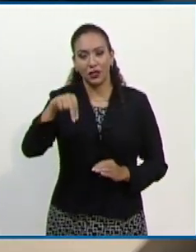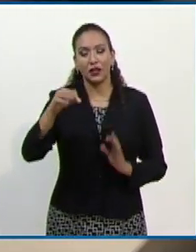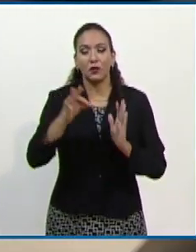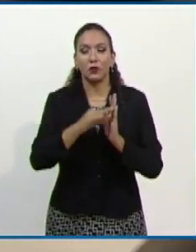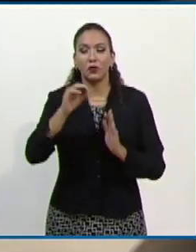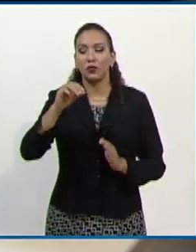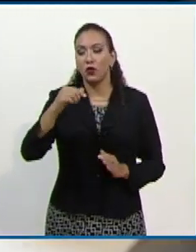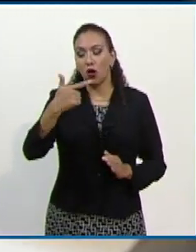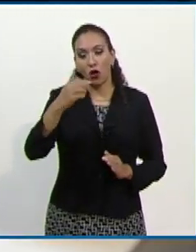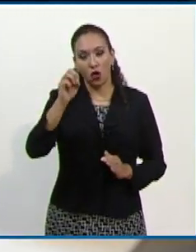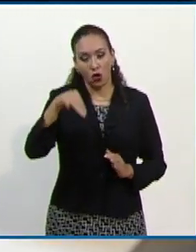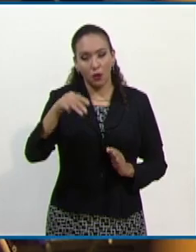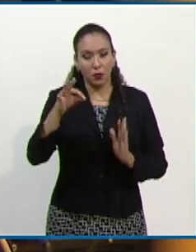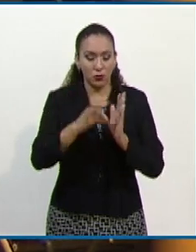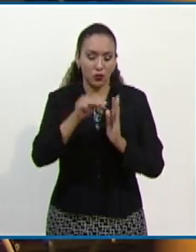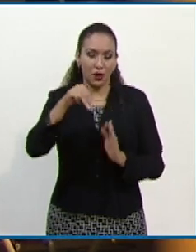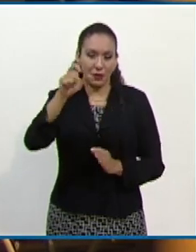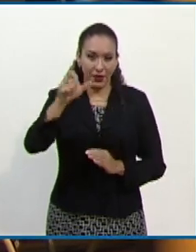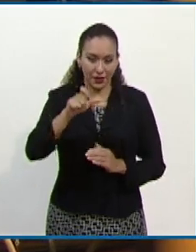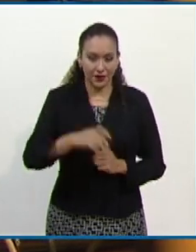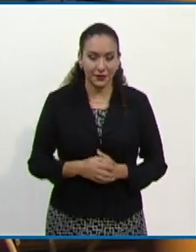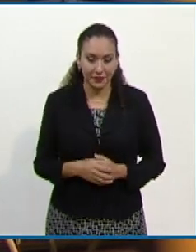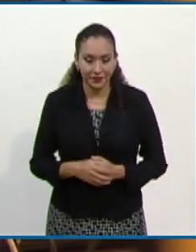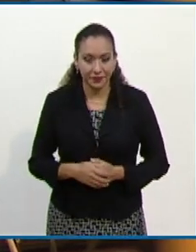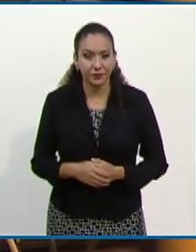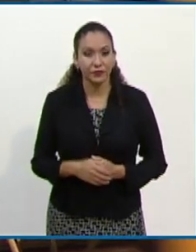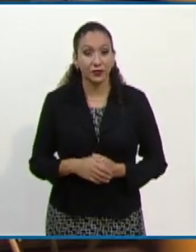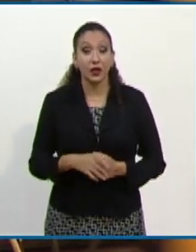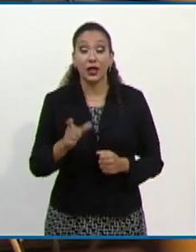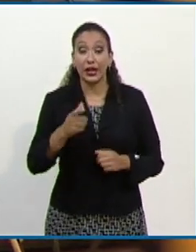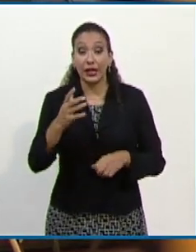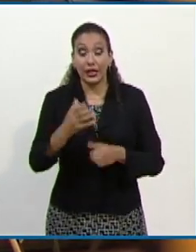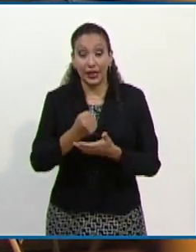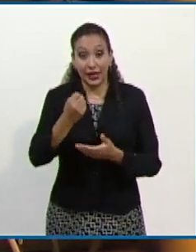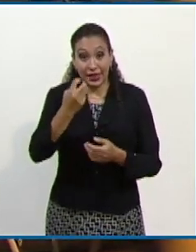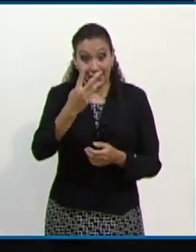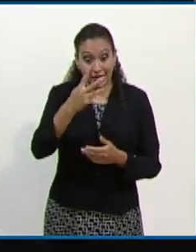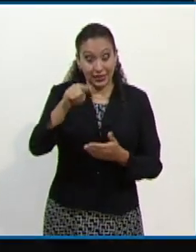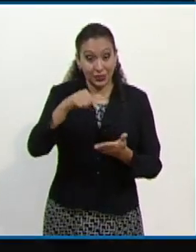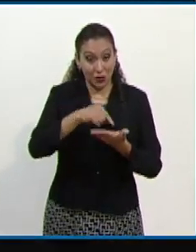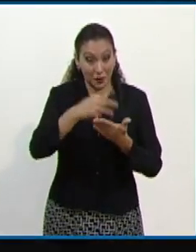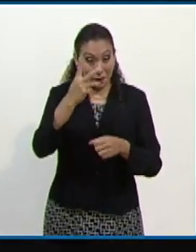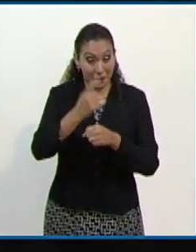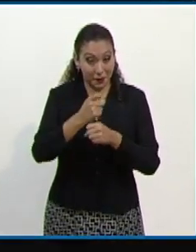cecscjn@mail.scj.gov.mx. Habrá reconocimientos en efectivo para los primeros 3 lugares y sus trabajos serán